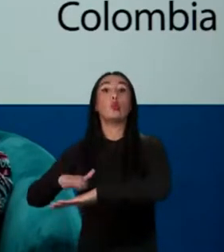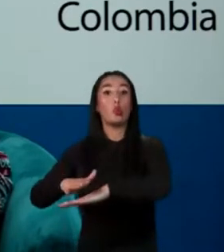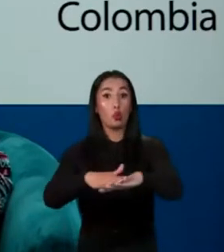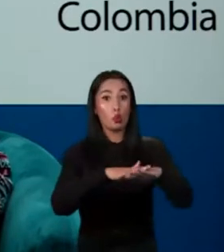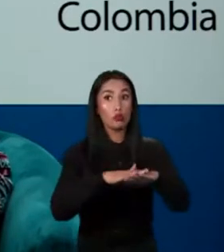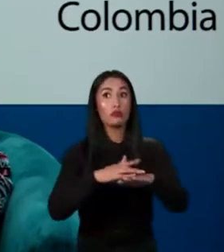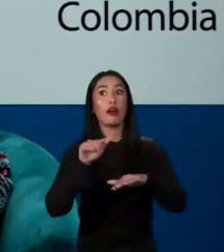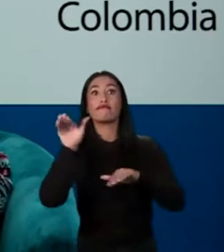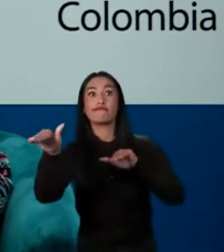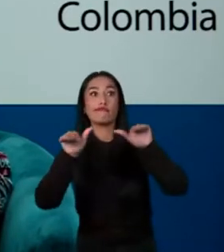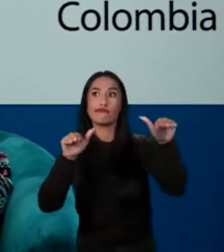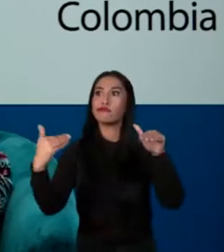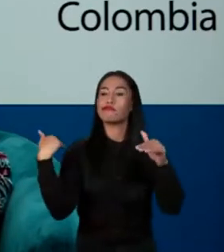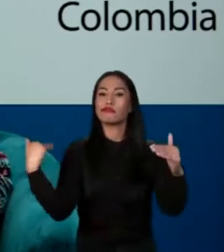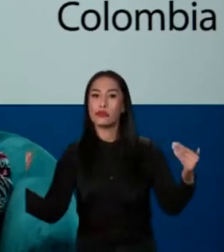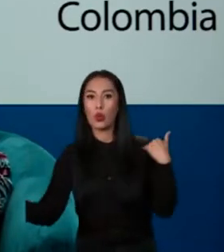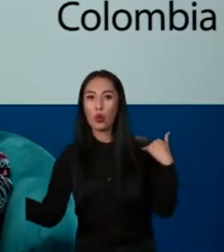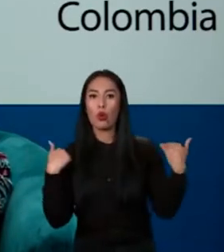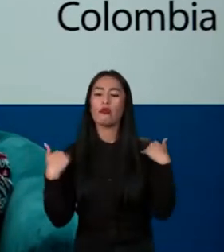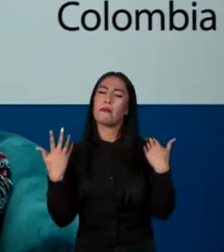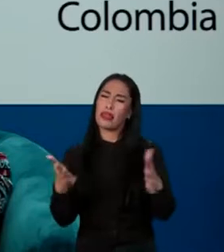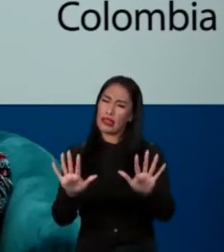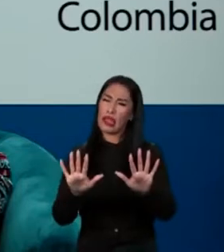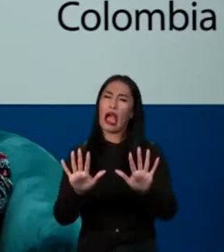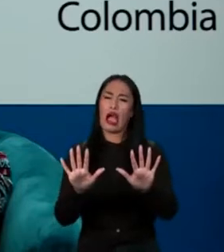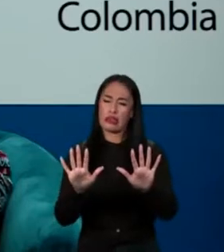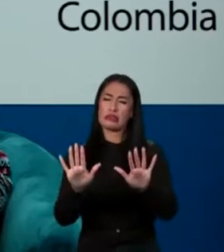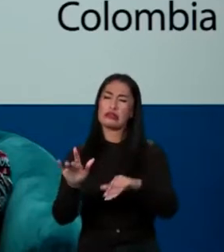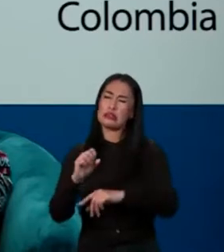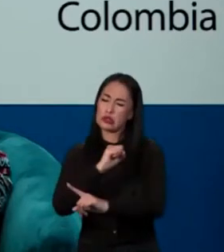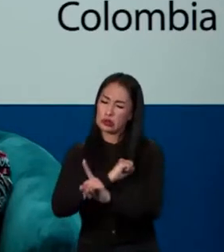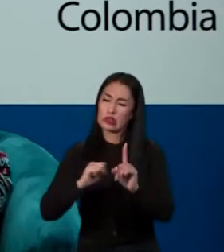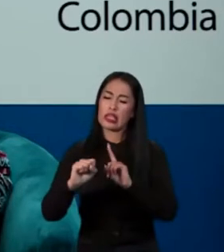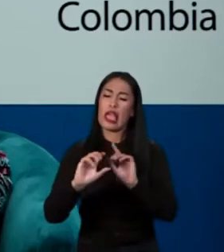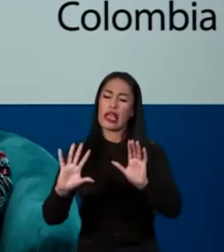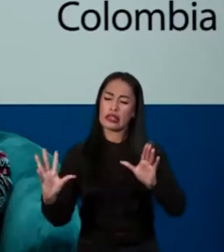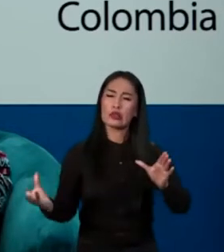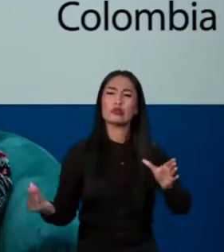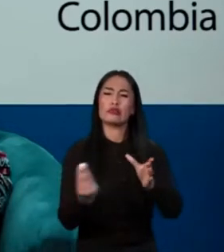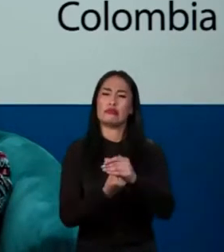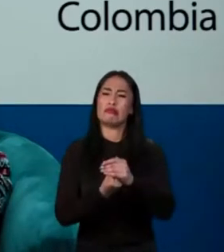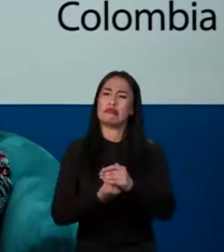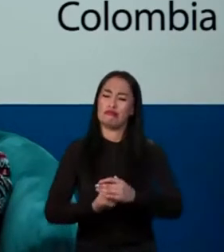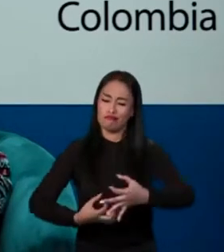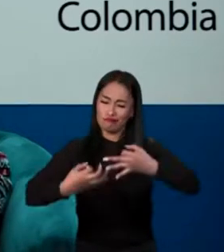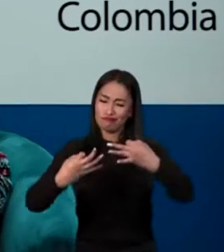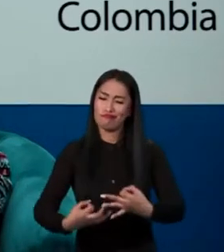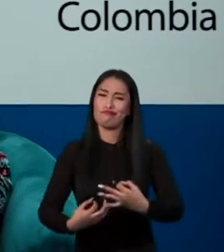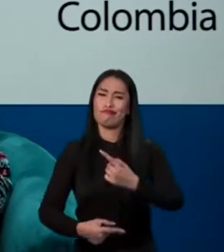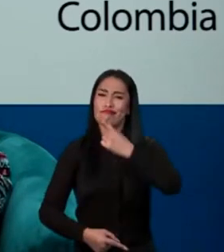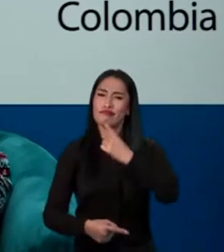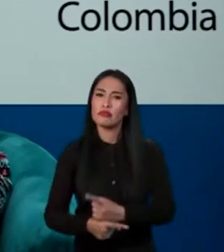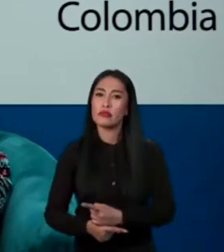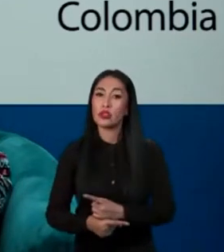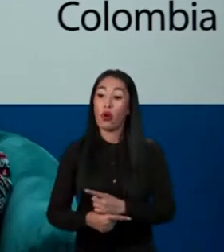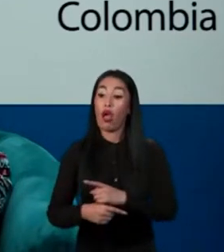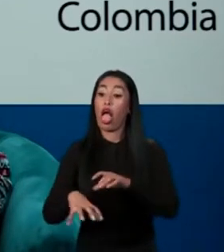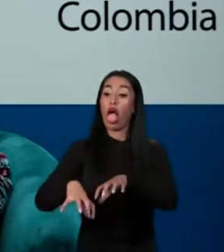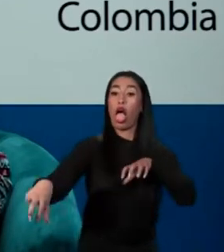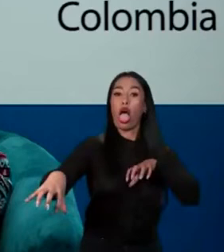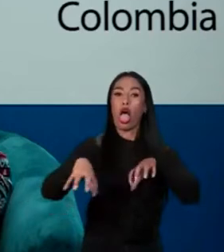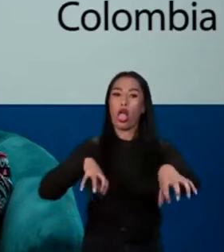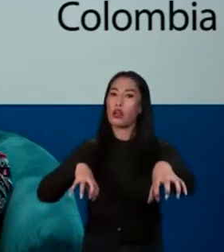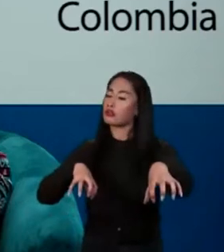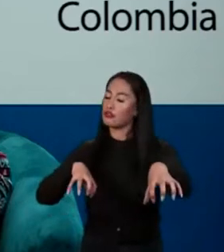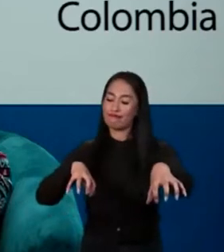hacer una sociedad más inclusiva y que pudiéramos trabajar de manera mucho más armónica